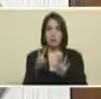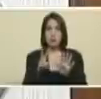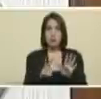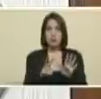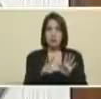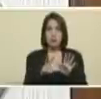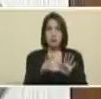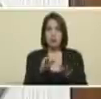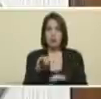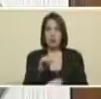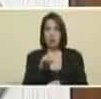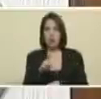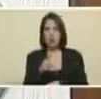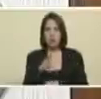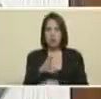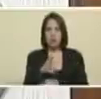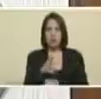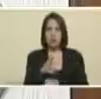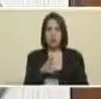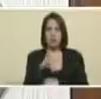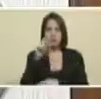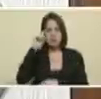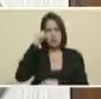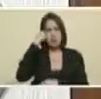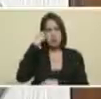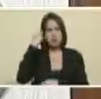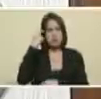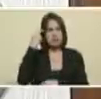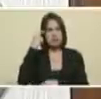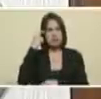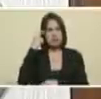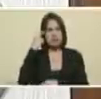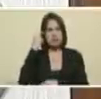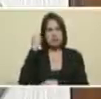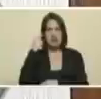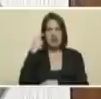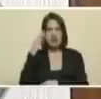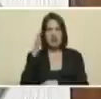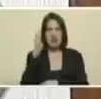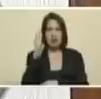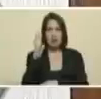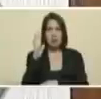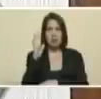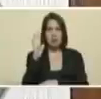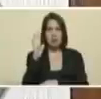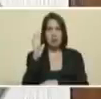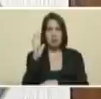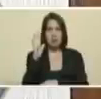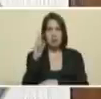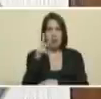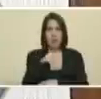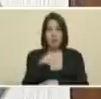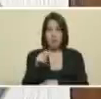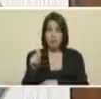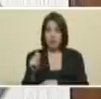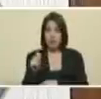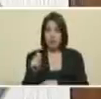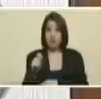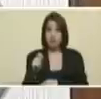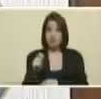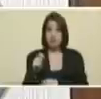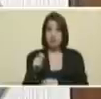mes de julio, por ahí, si mal no recuerdo. Y desde el PPT, los compañeros, entre ellos